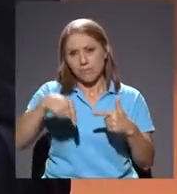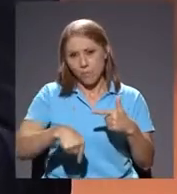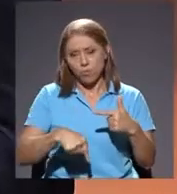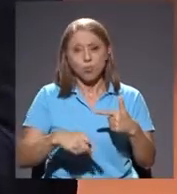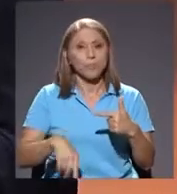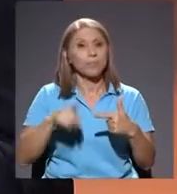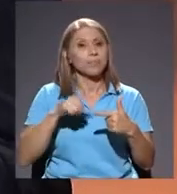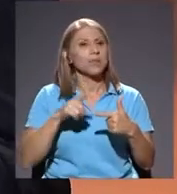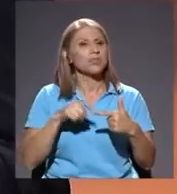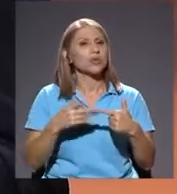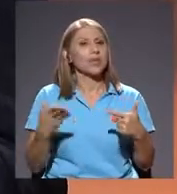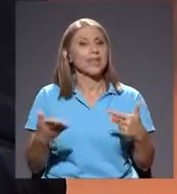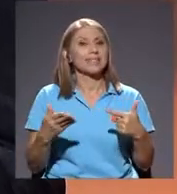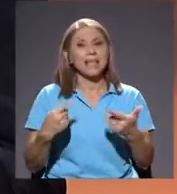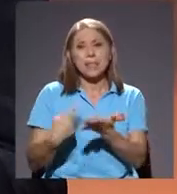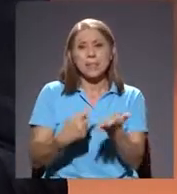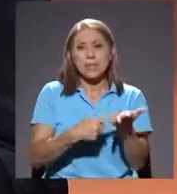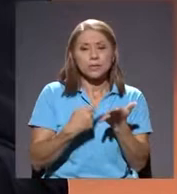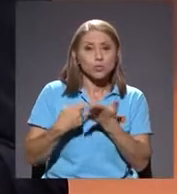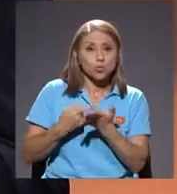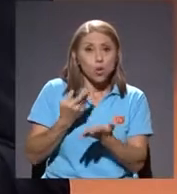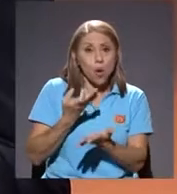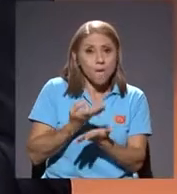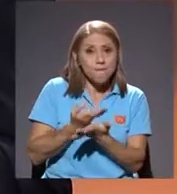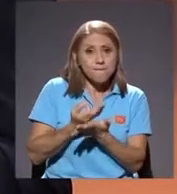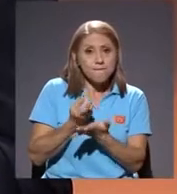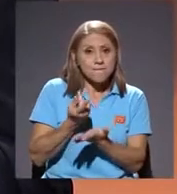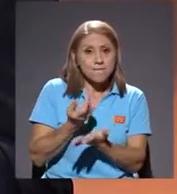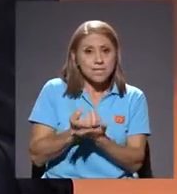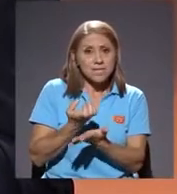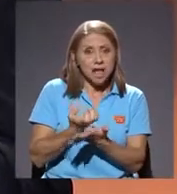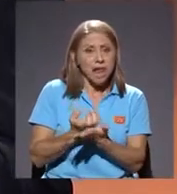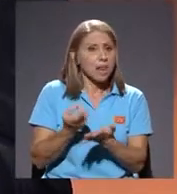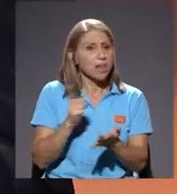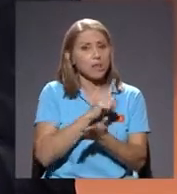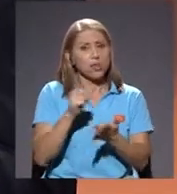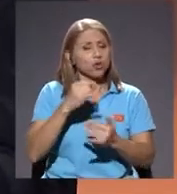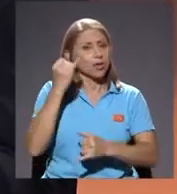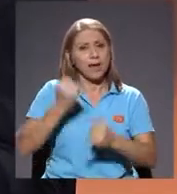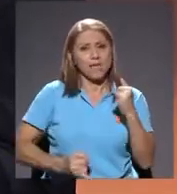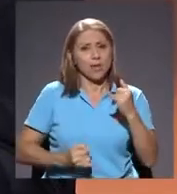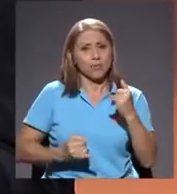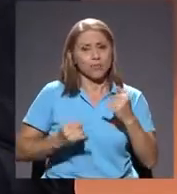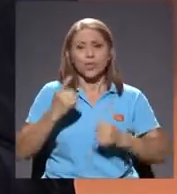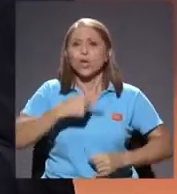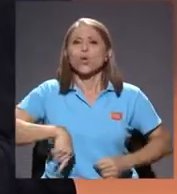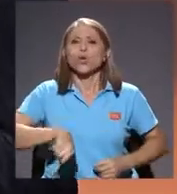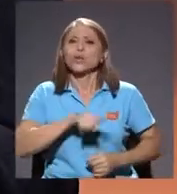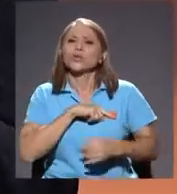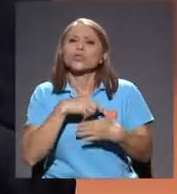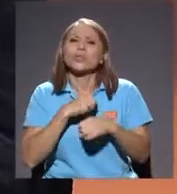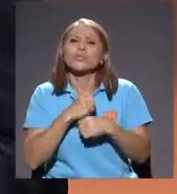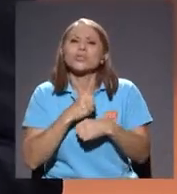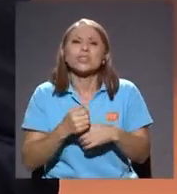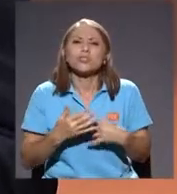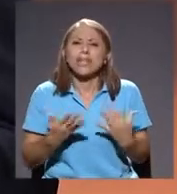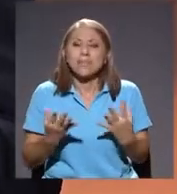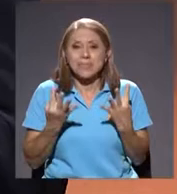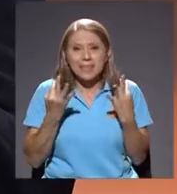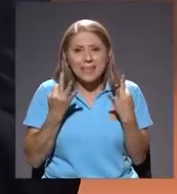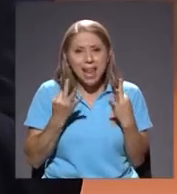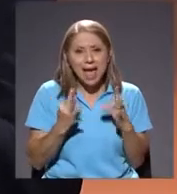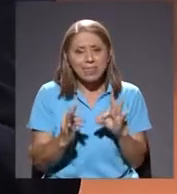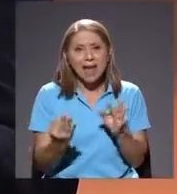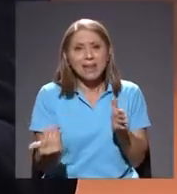es que la discusión fiscal no se ha acabado lo que nosotros hemos hecho fundamentalmente es tratar de recuperar un